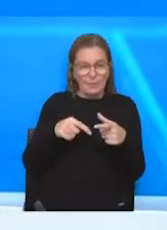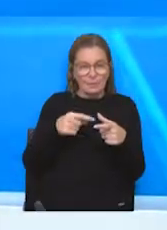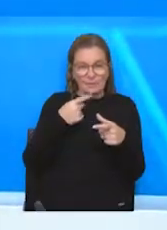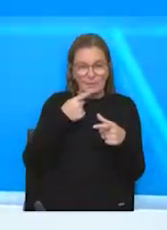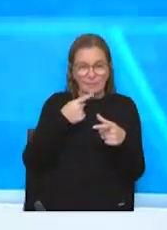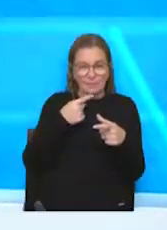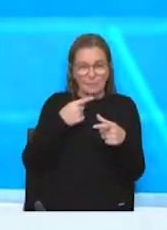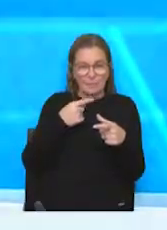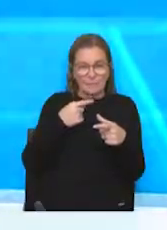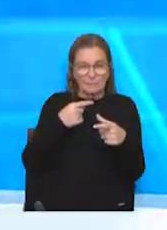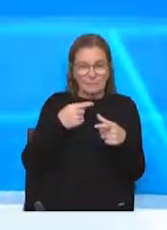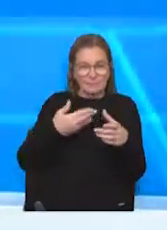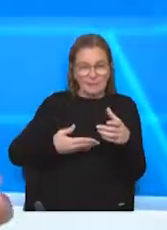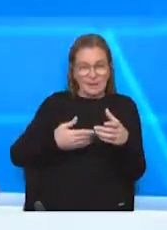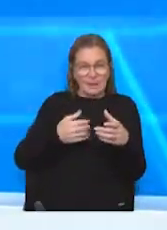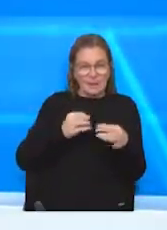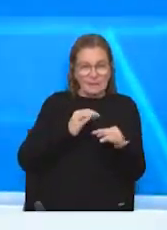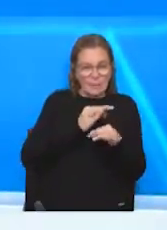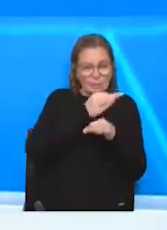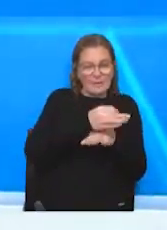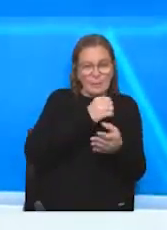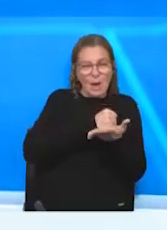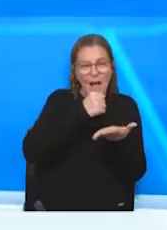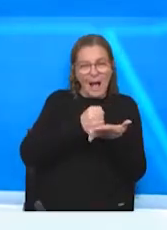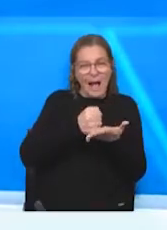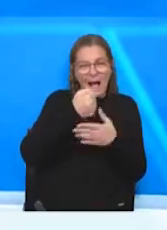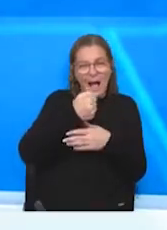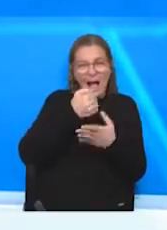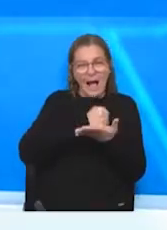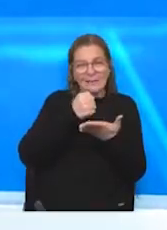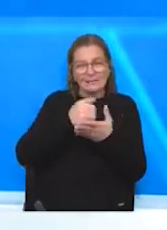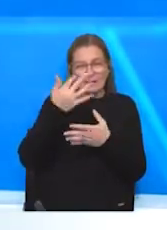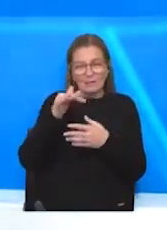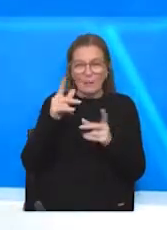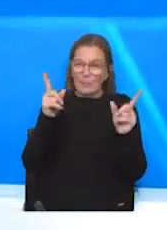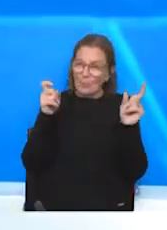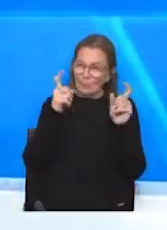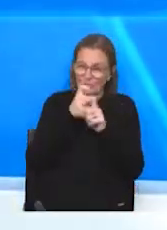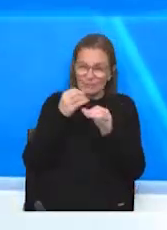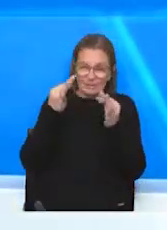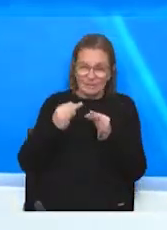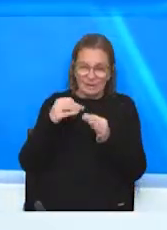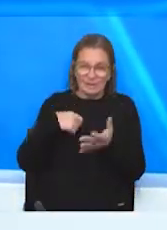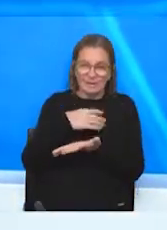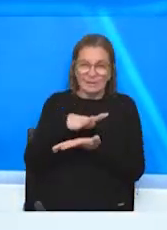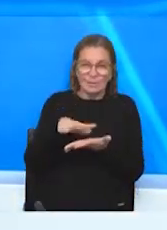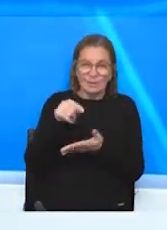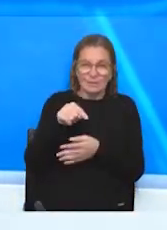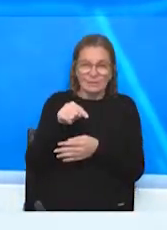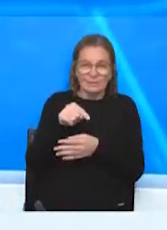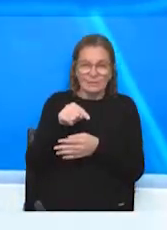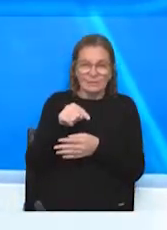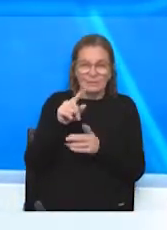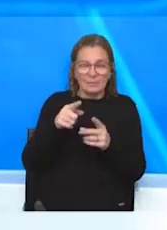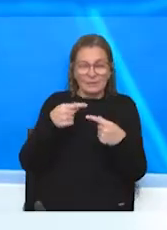como una especie de cordón del hambre que va del municipio a al F no donde la situación es compleja de verdad y ahí este ha